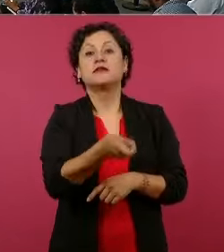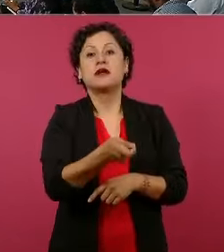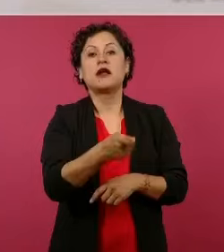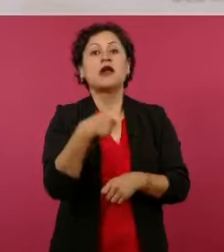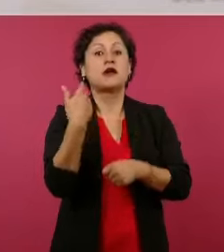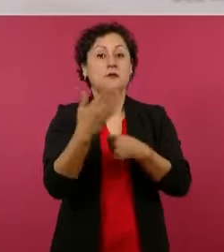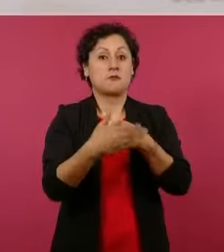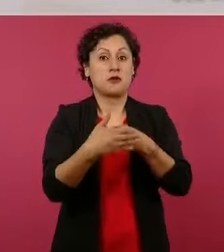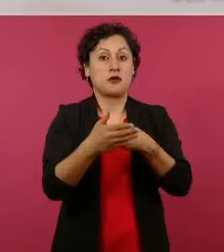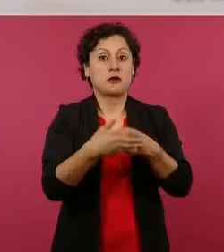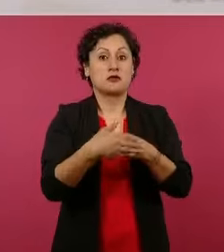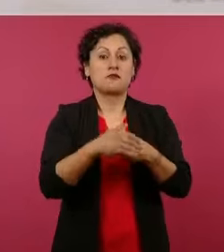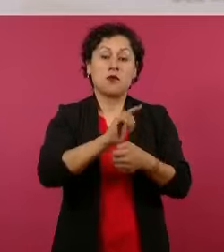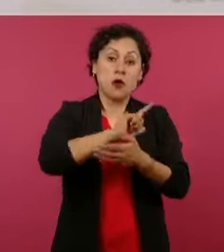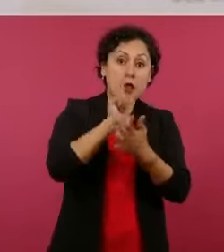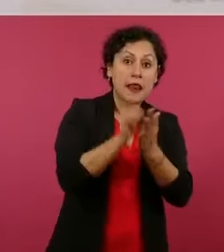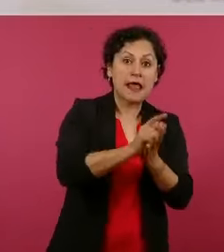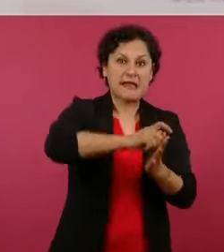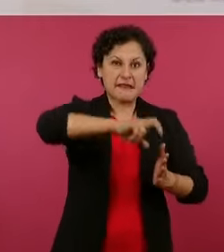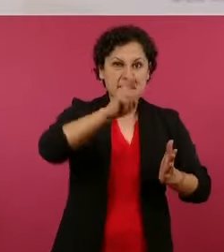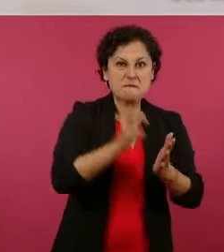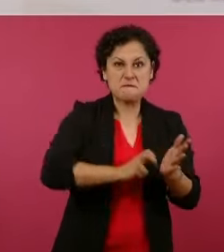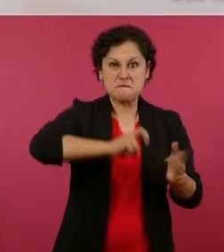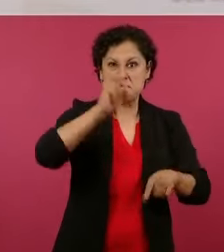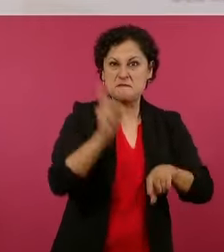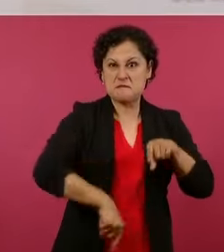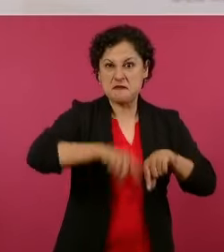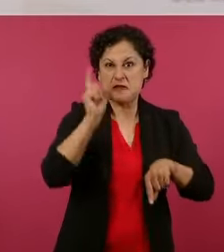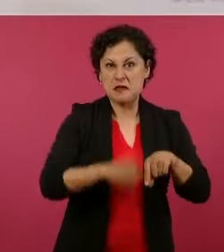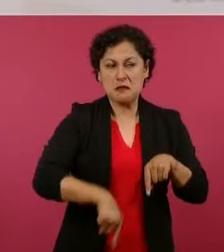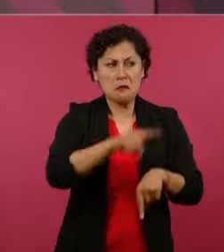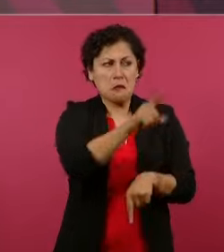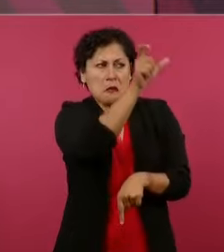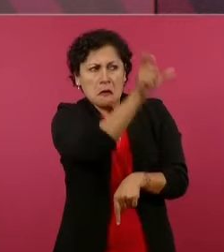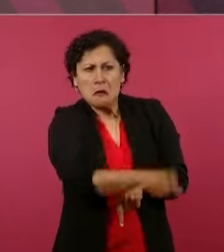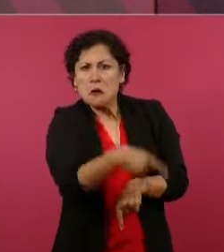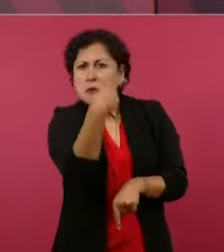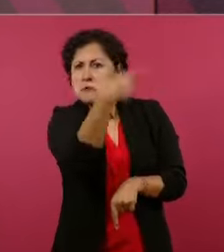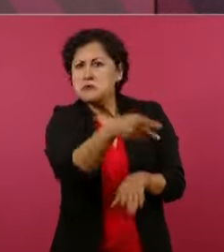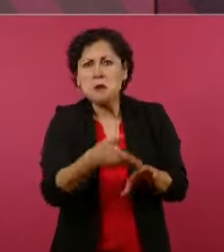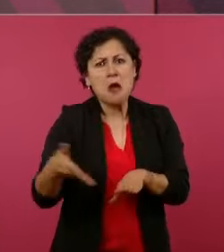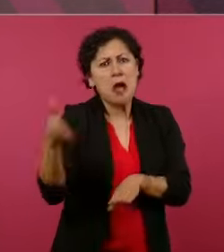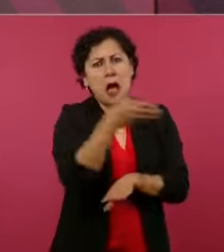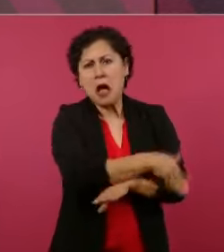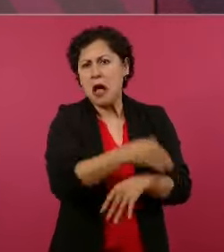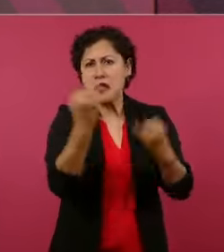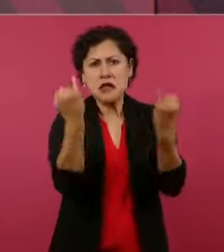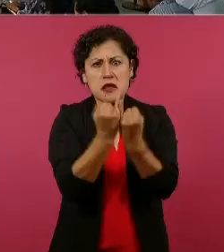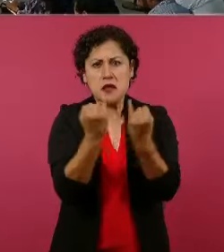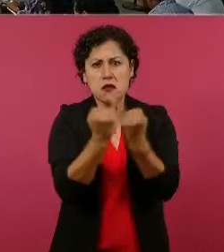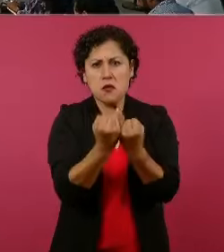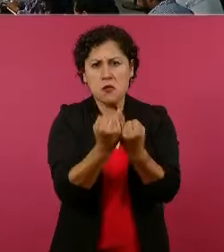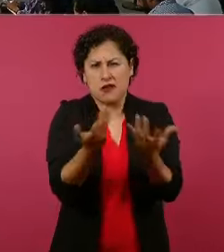contrarreformas como lo han hecho qué fue lo que hicieron